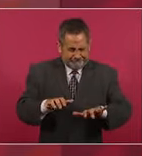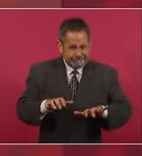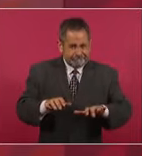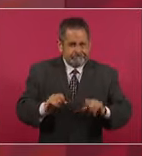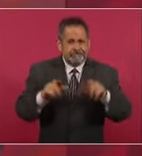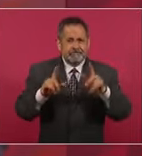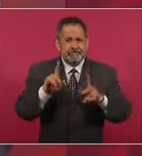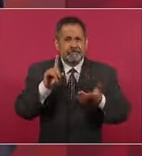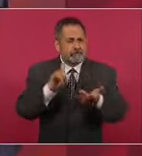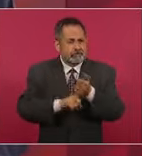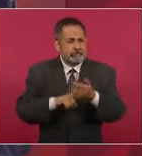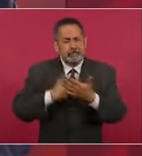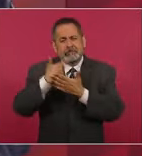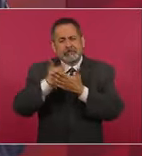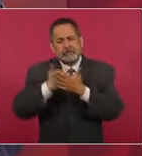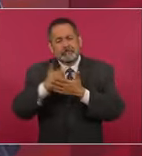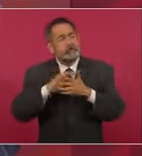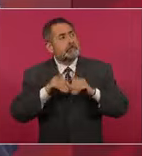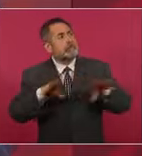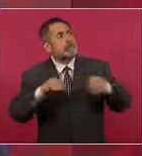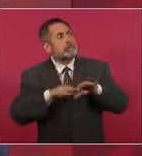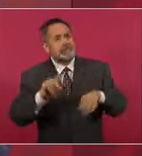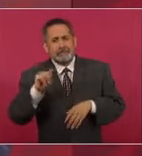se hizo por televisión.